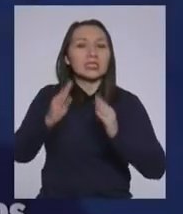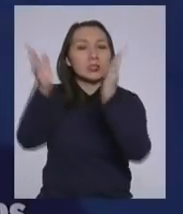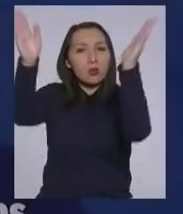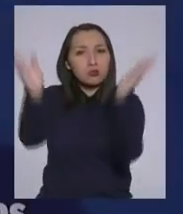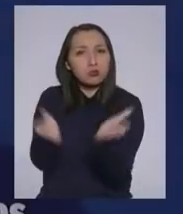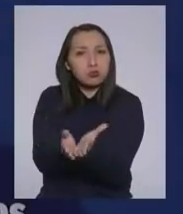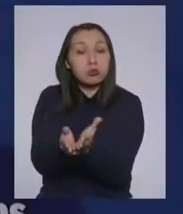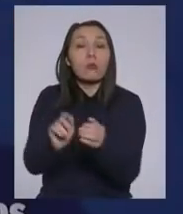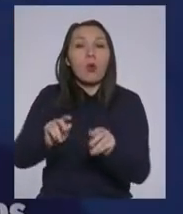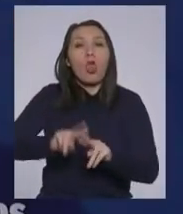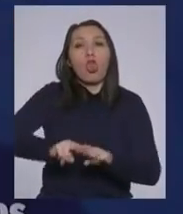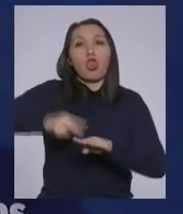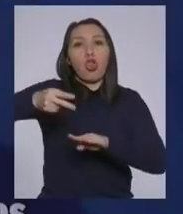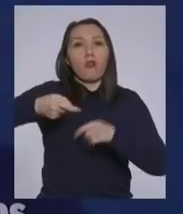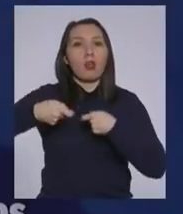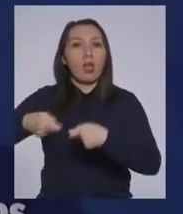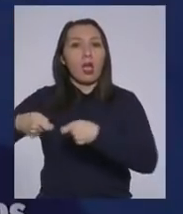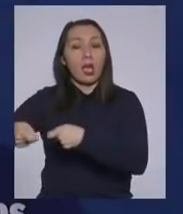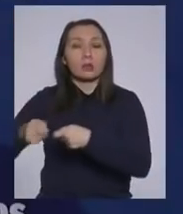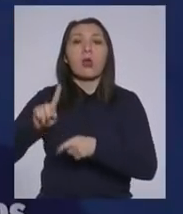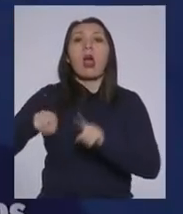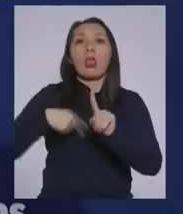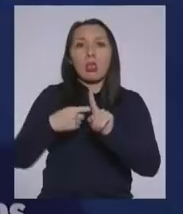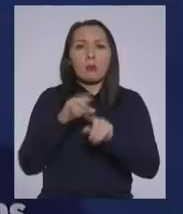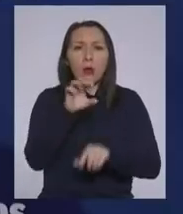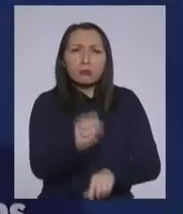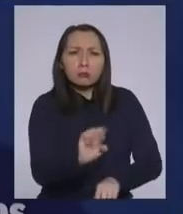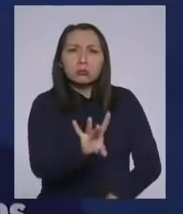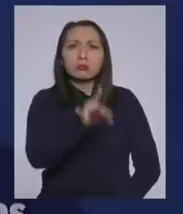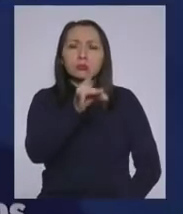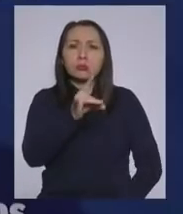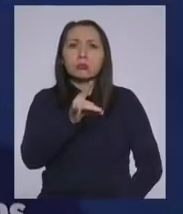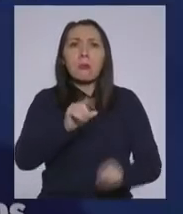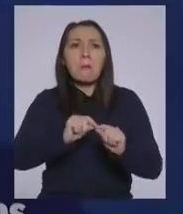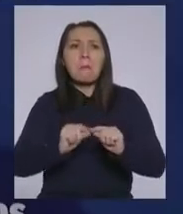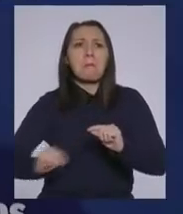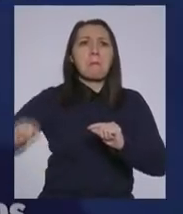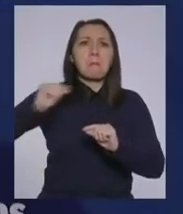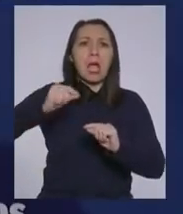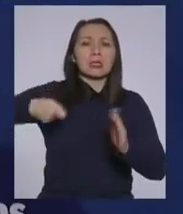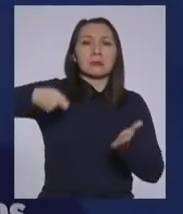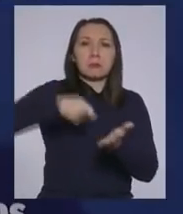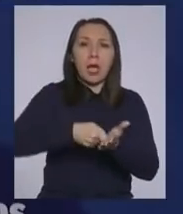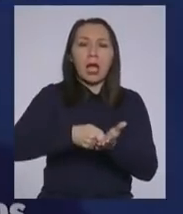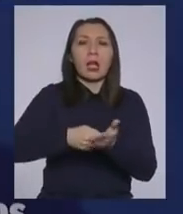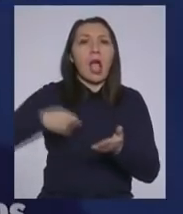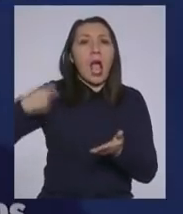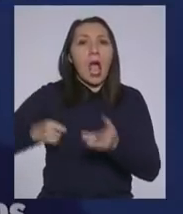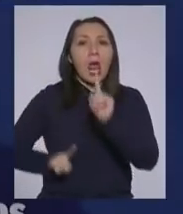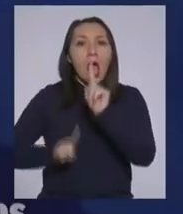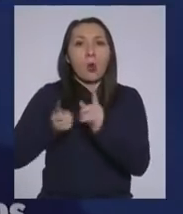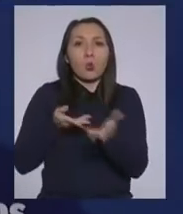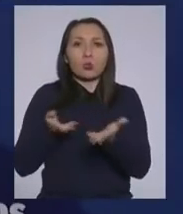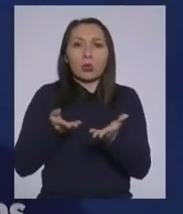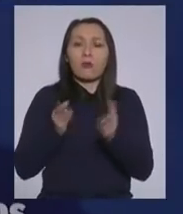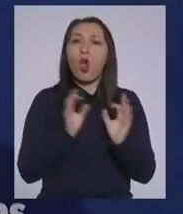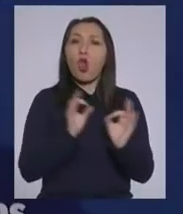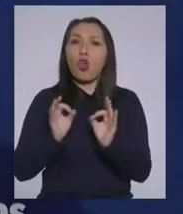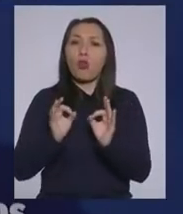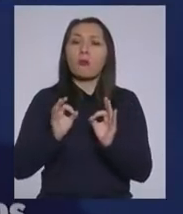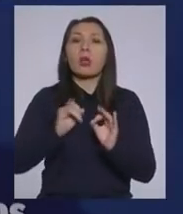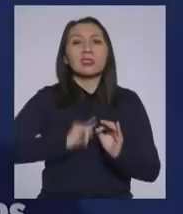que por eso se duplican estos costos y que además se detectó que se está realizando un sobreprecio, se está pagando más caro algunos servicios de lo que